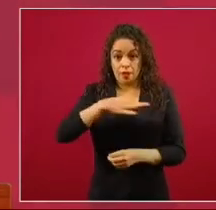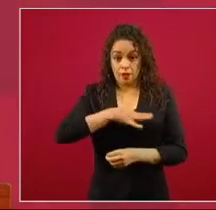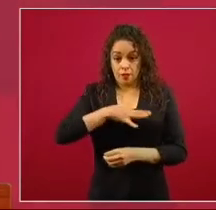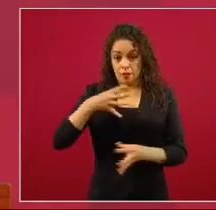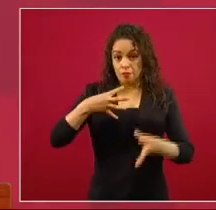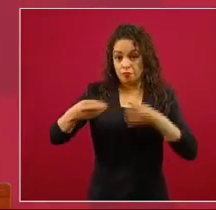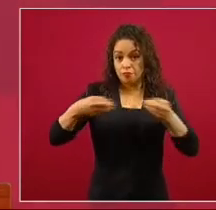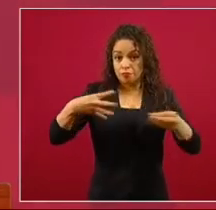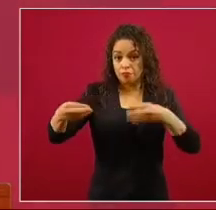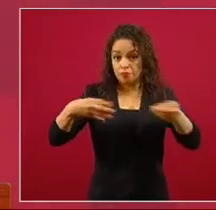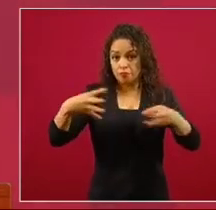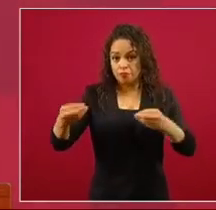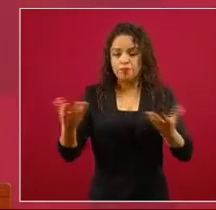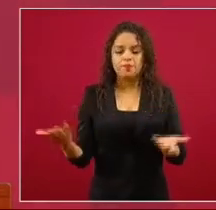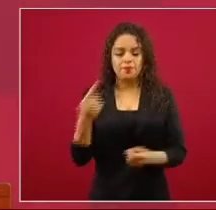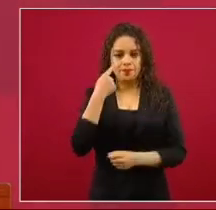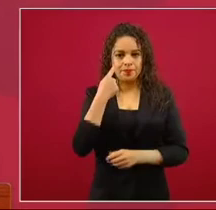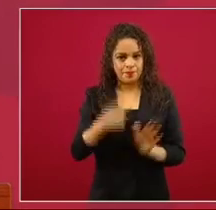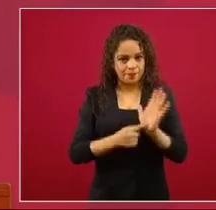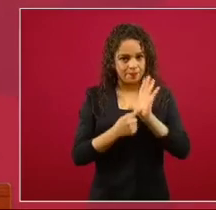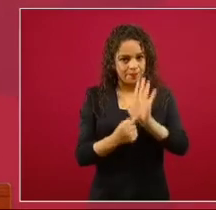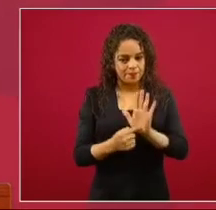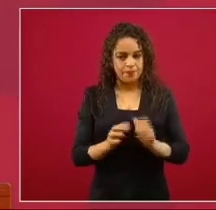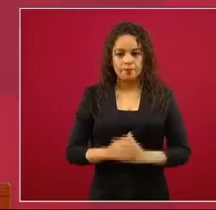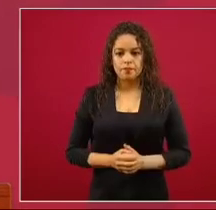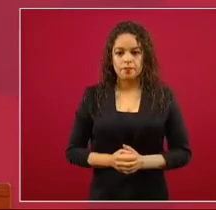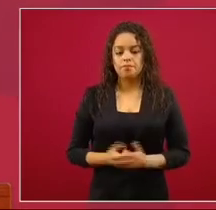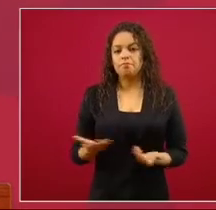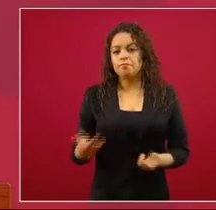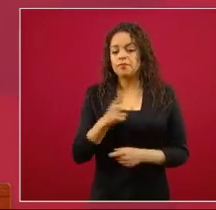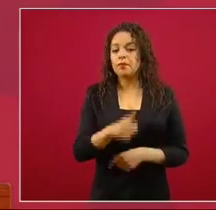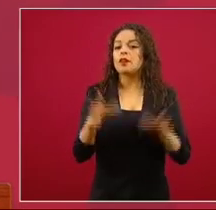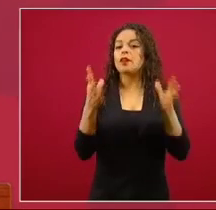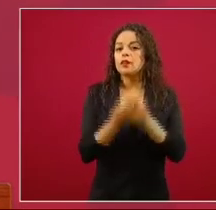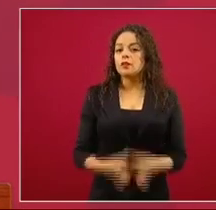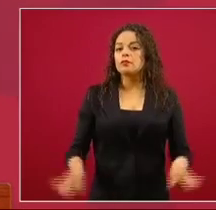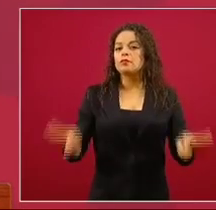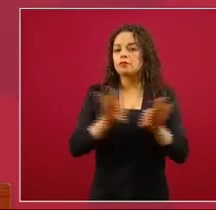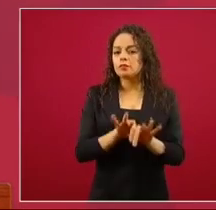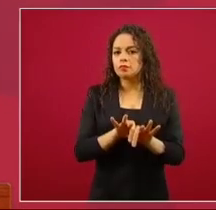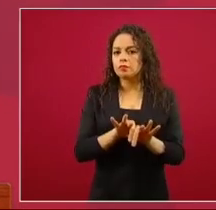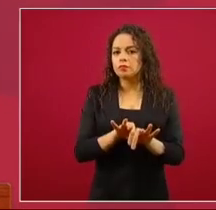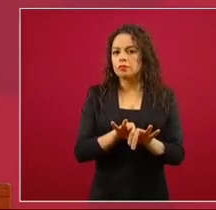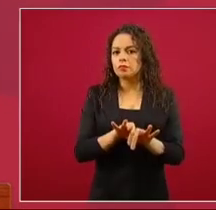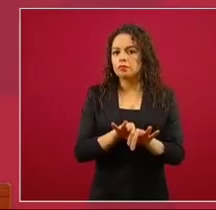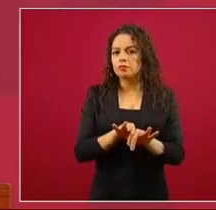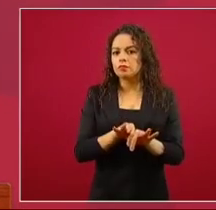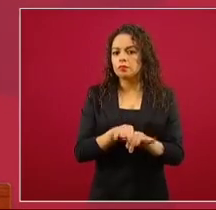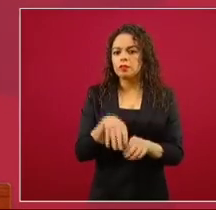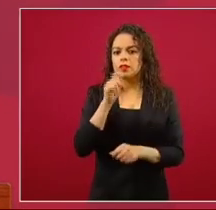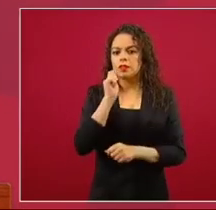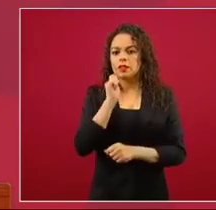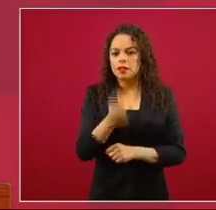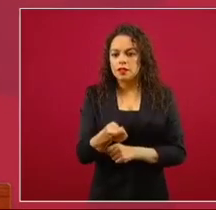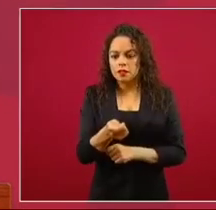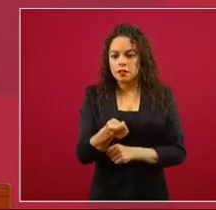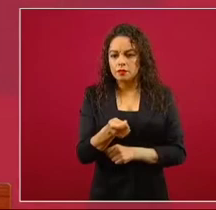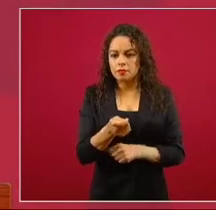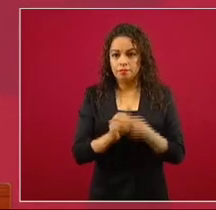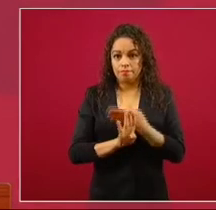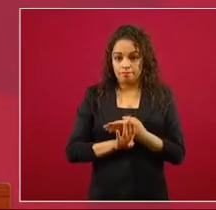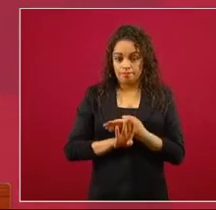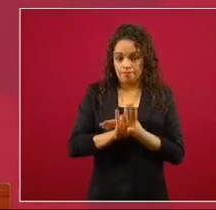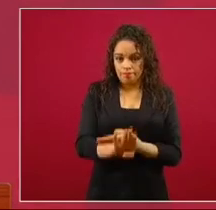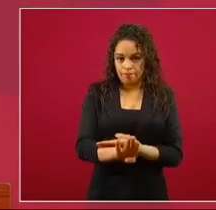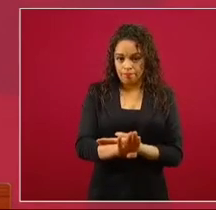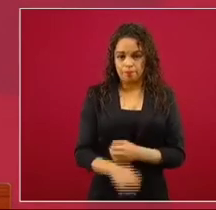les comparto que es uno de los elementos básicos de la táctica de contención. Esto cuando